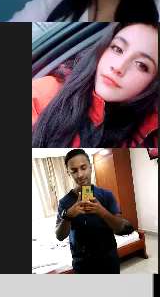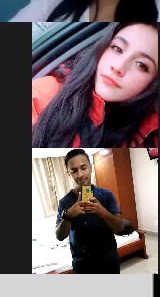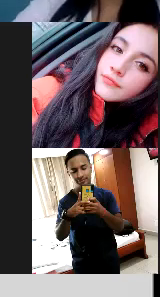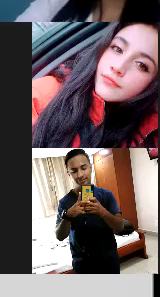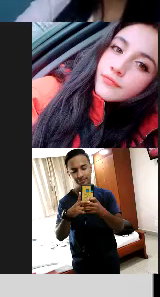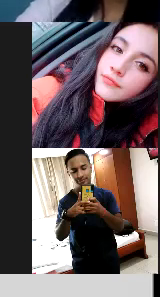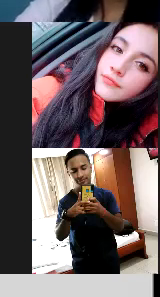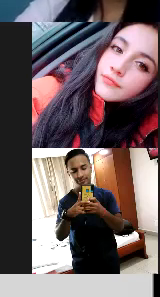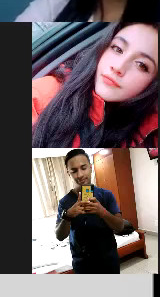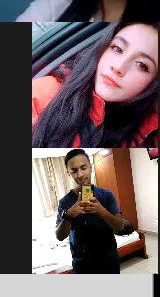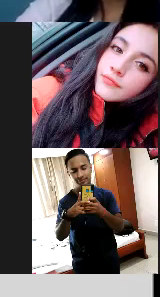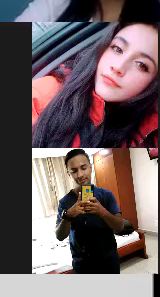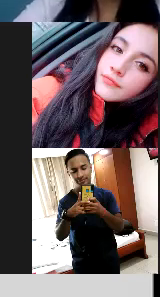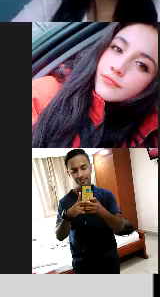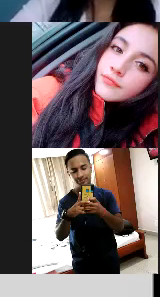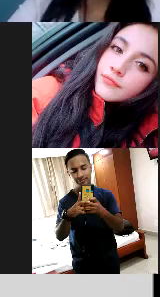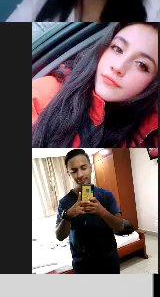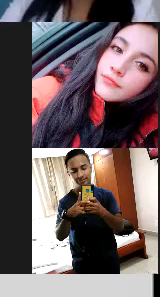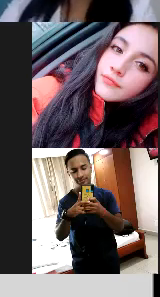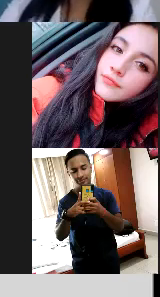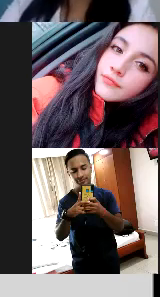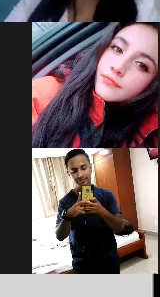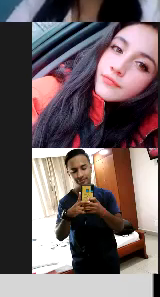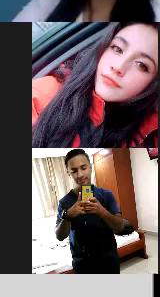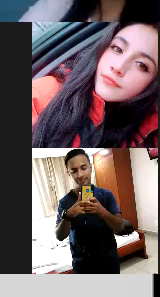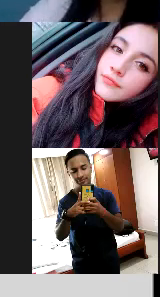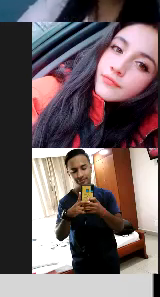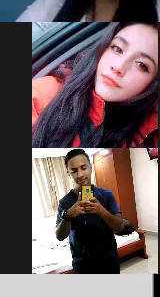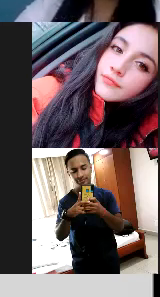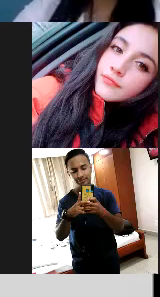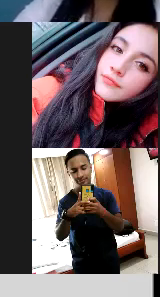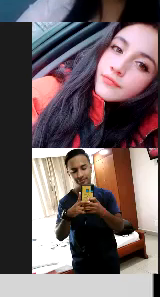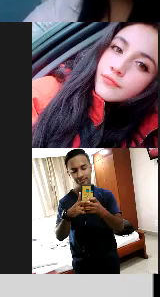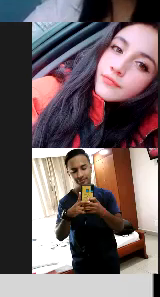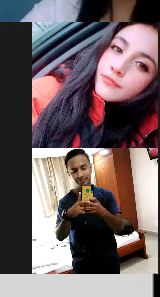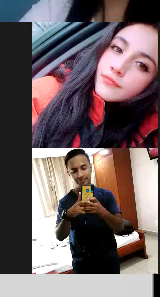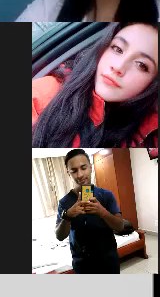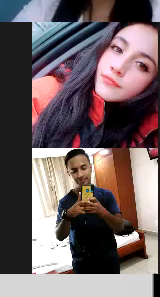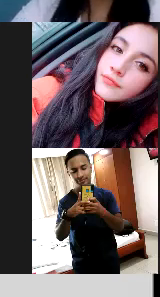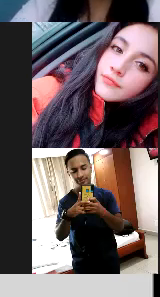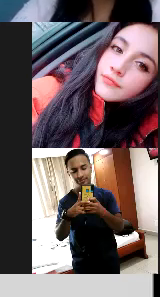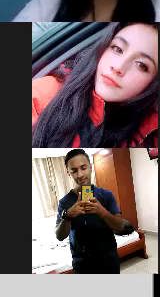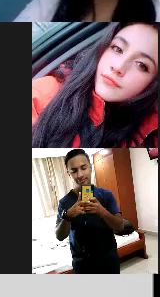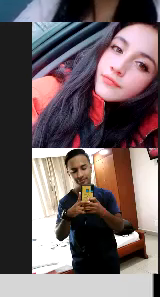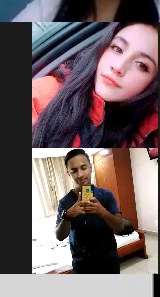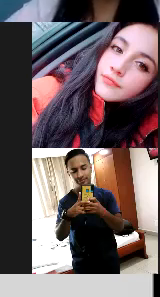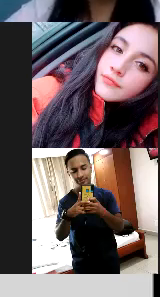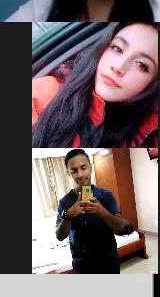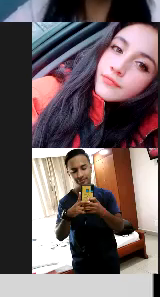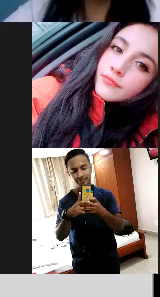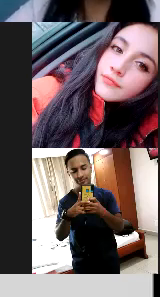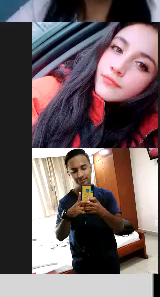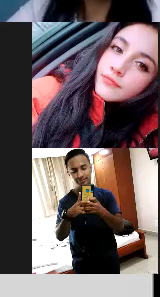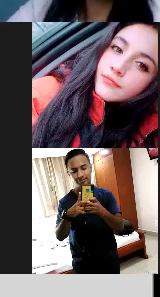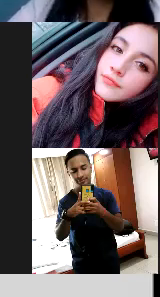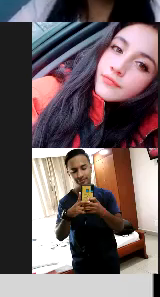ya encontramos evidencia más hablando de la clínica, ¿no? Porque estos pacientes ya pueden presentar algunas alteraciones